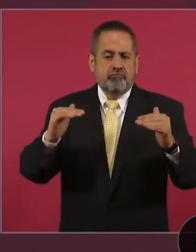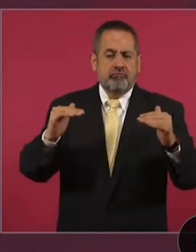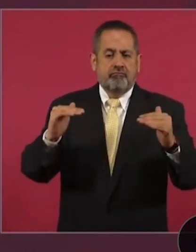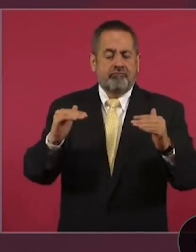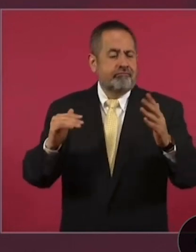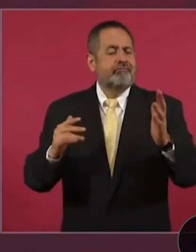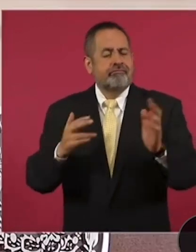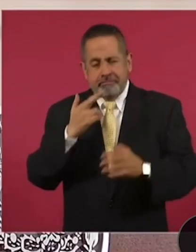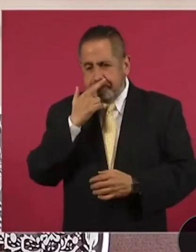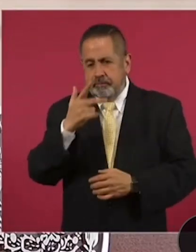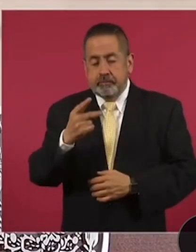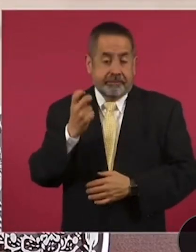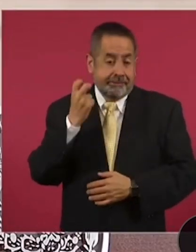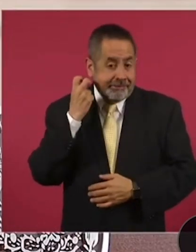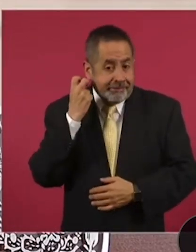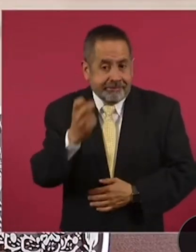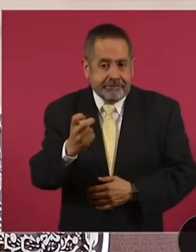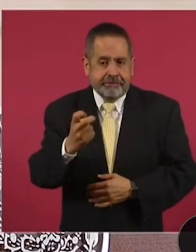pues